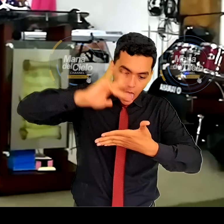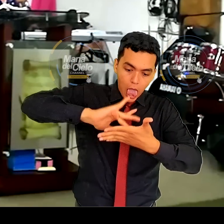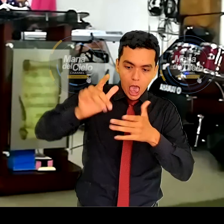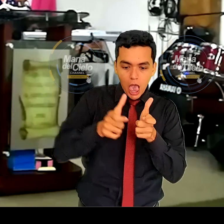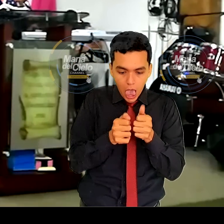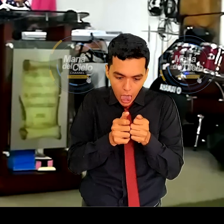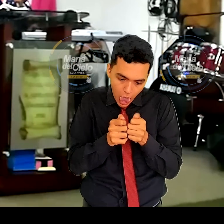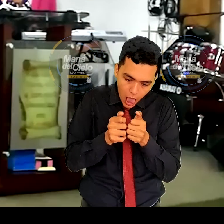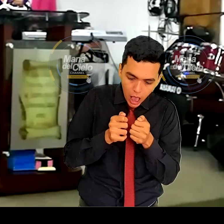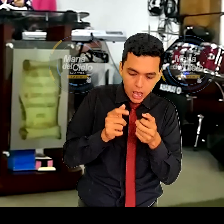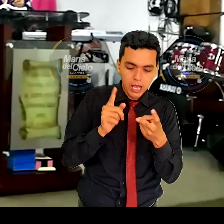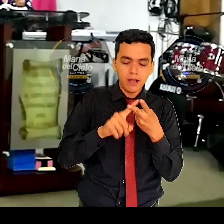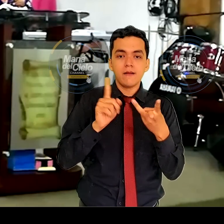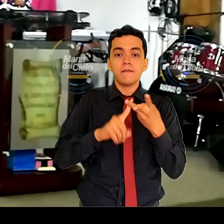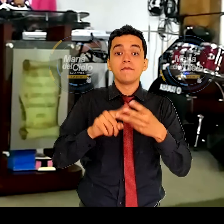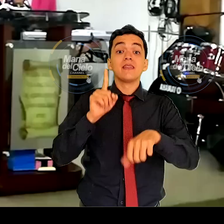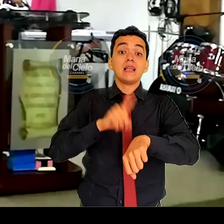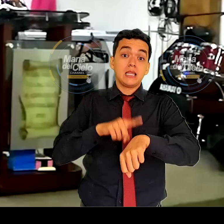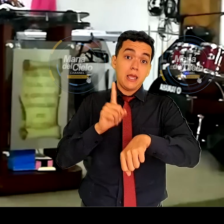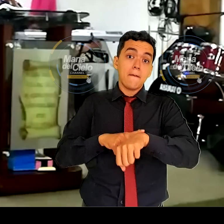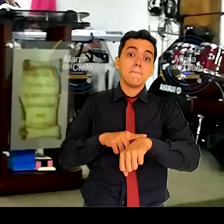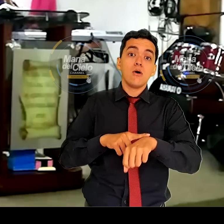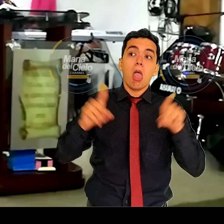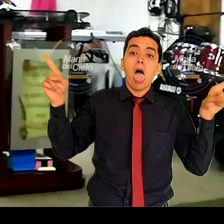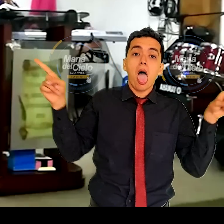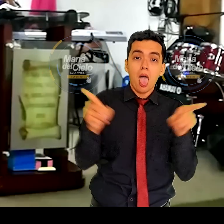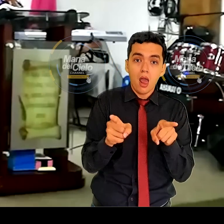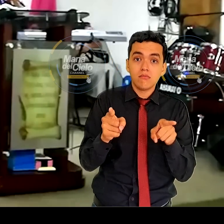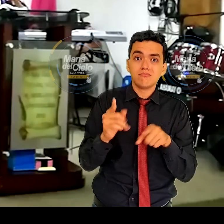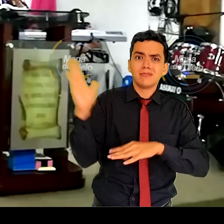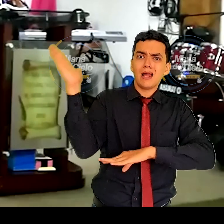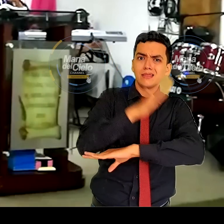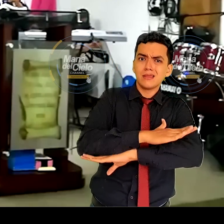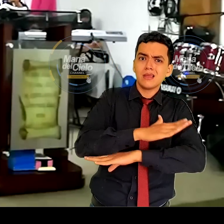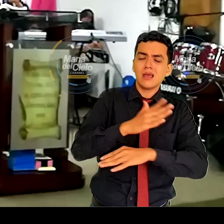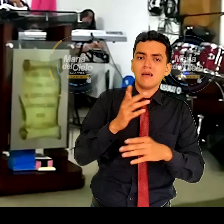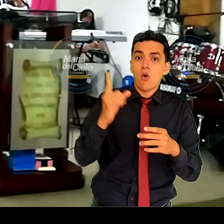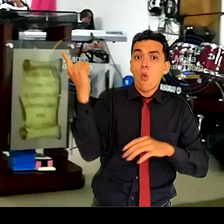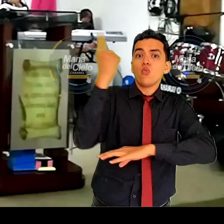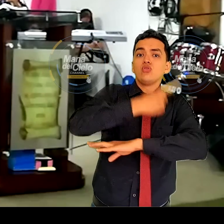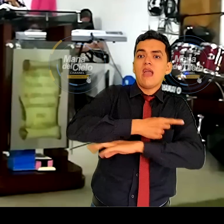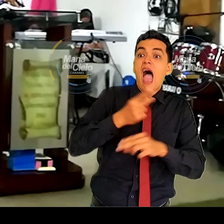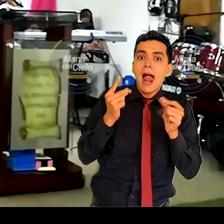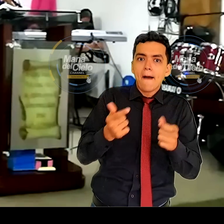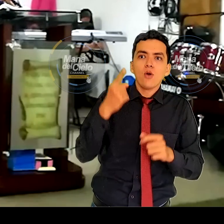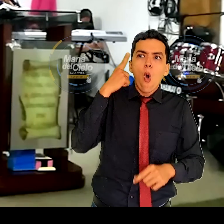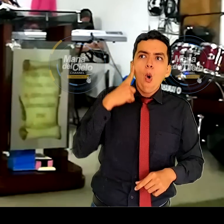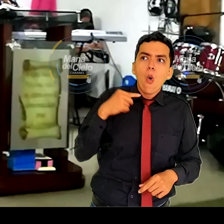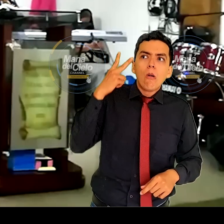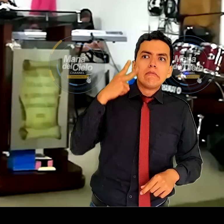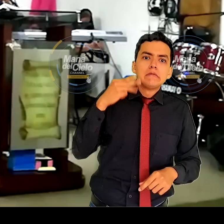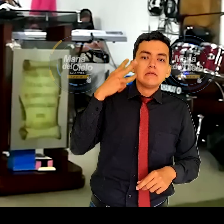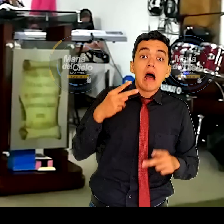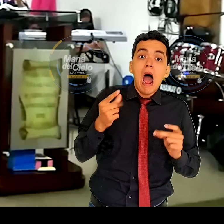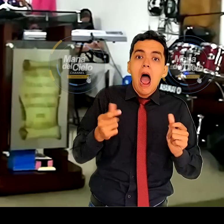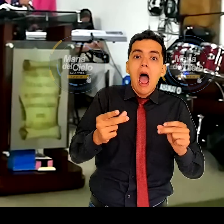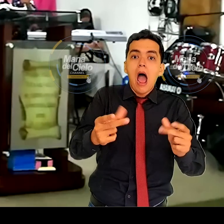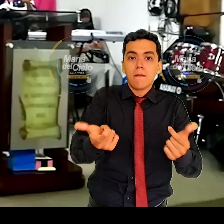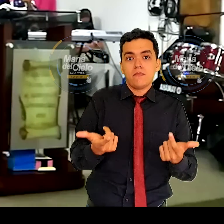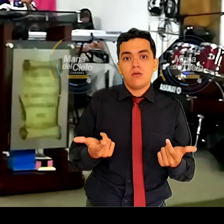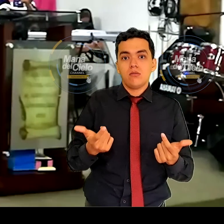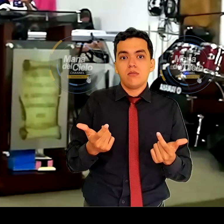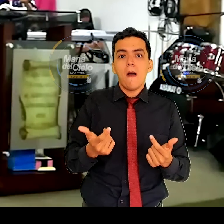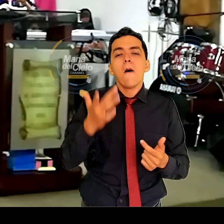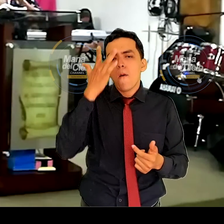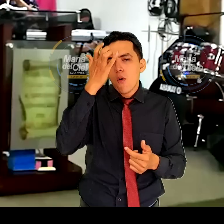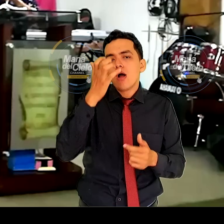formas, cada día se hace más corto, porque la Biblia dice: en los últimos tiempos los días serán acortados. Y aparte de ellos, no tenemos una disciplina en